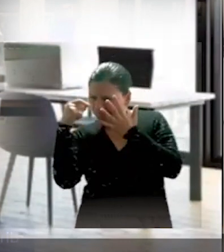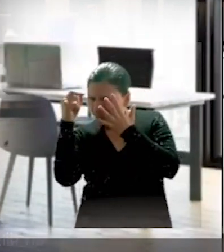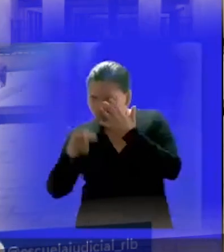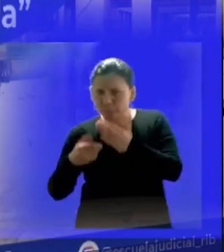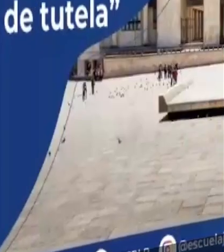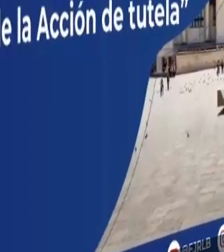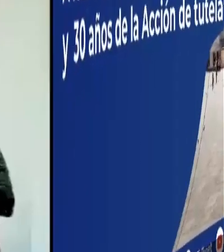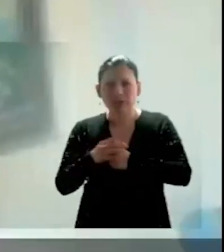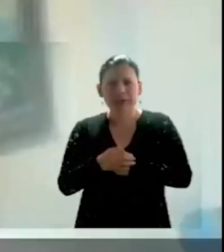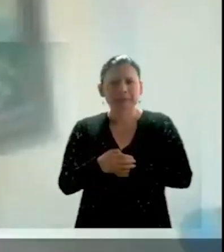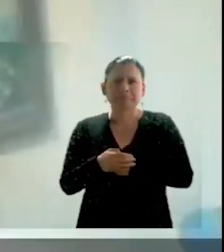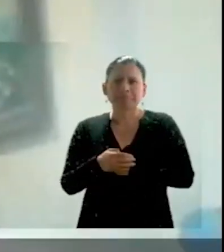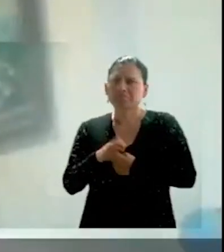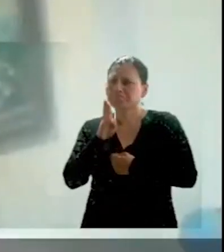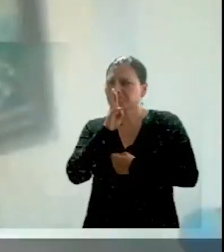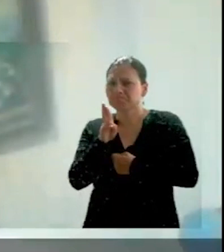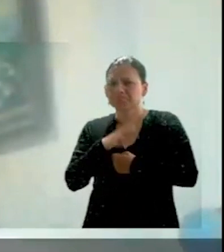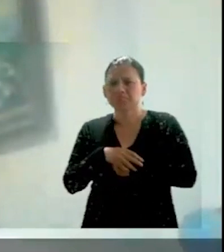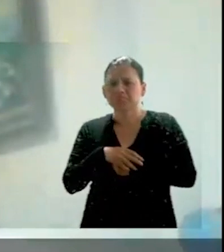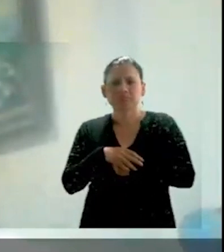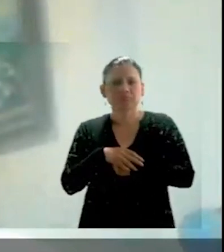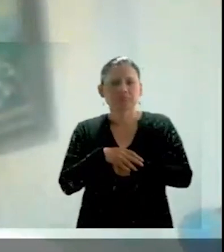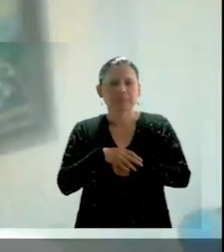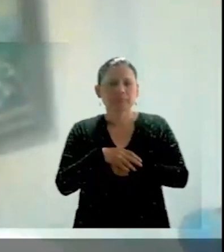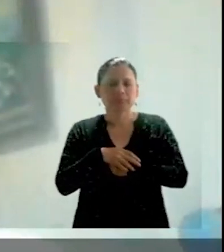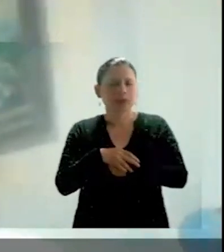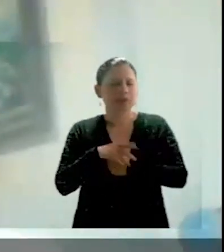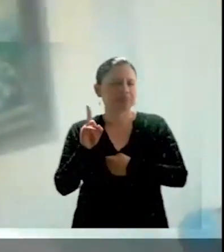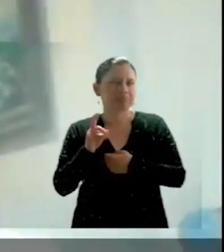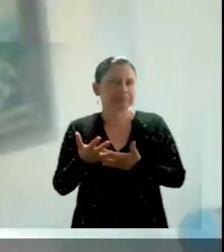No, yo creo que lo que se ha hecho con la